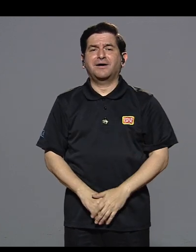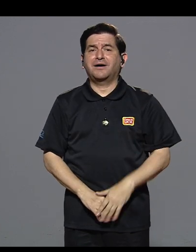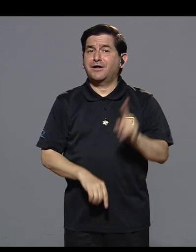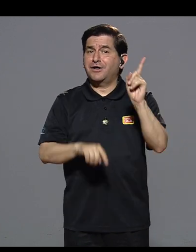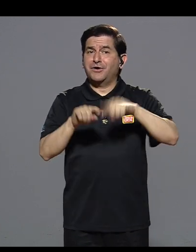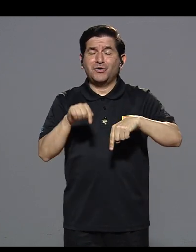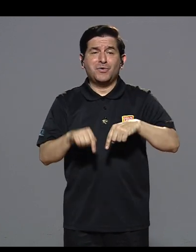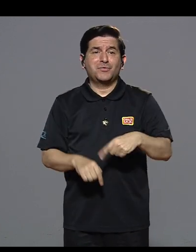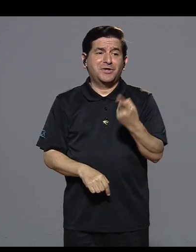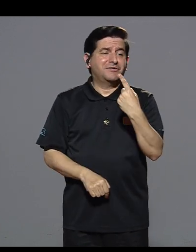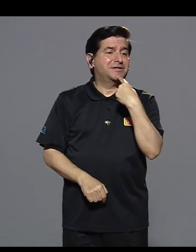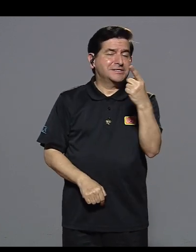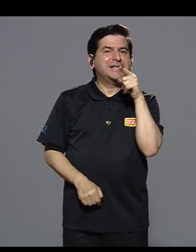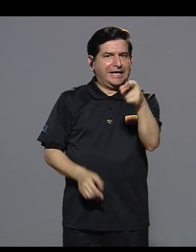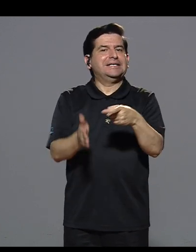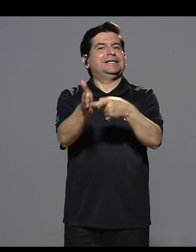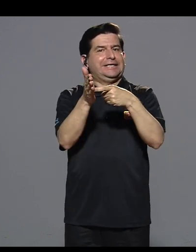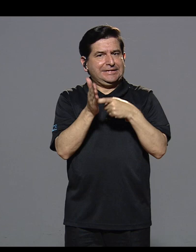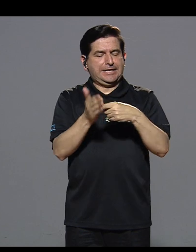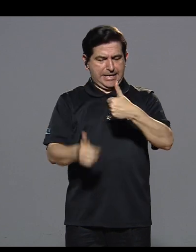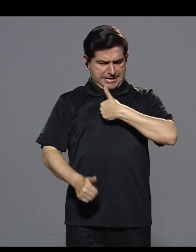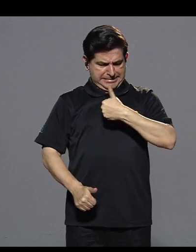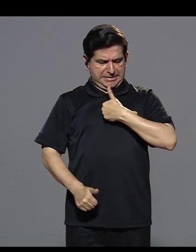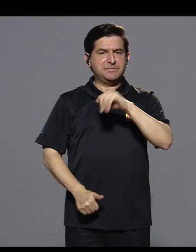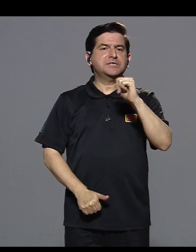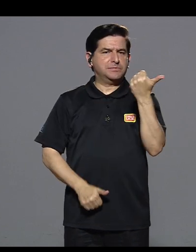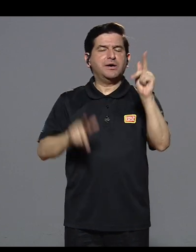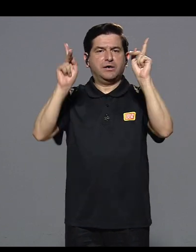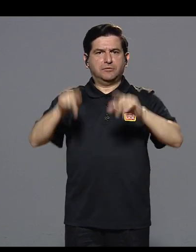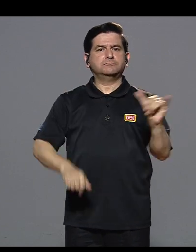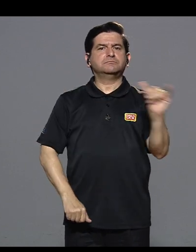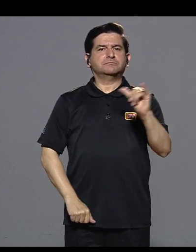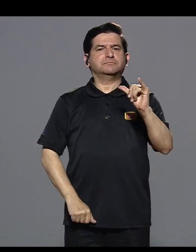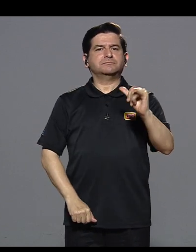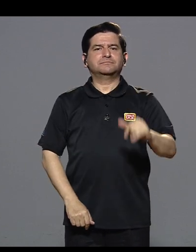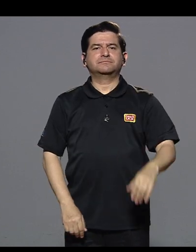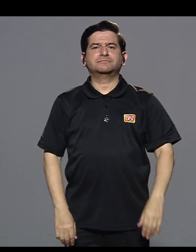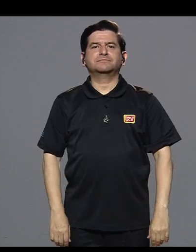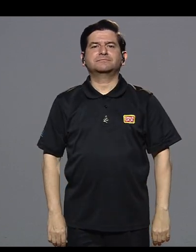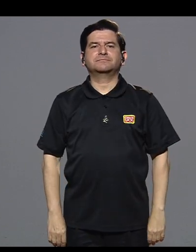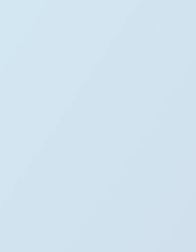también no puedo dejar de decir que es exigente con ella misma y con los demás.